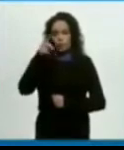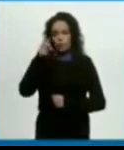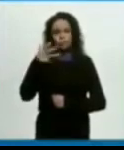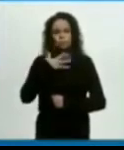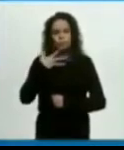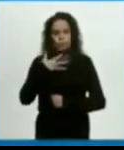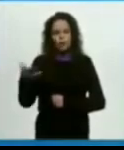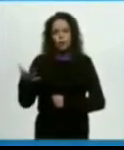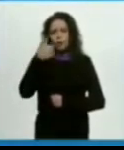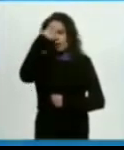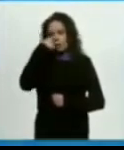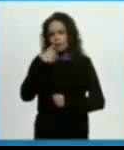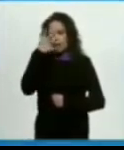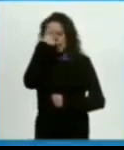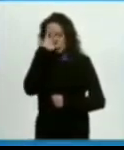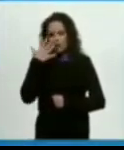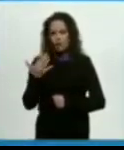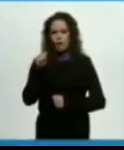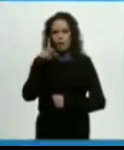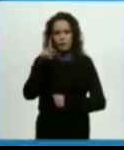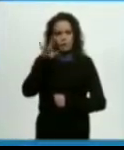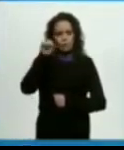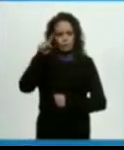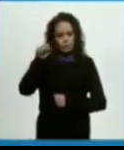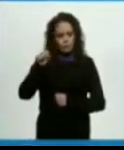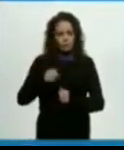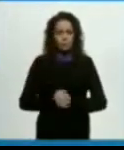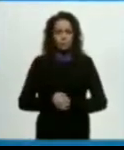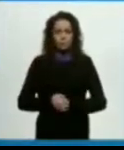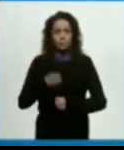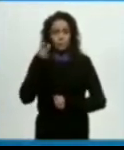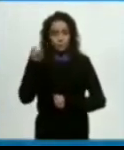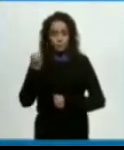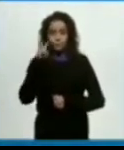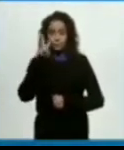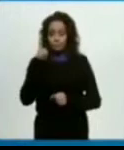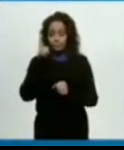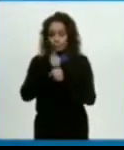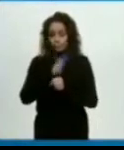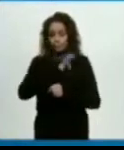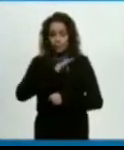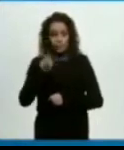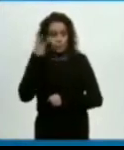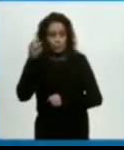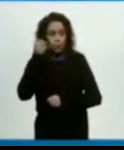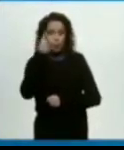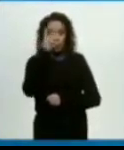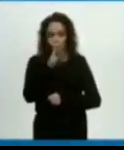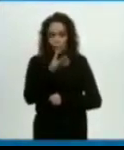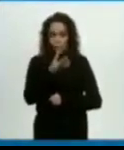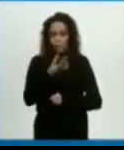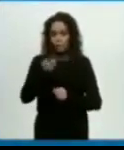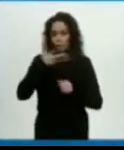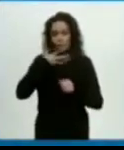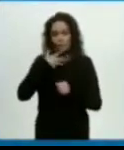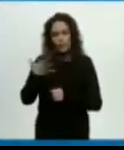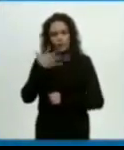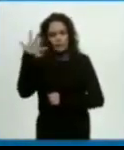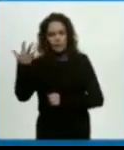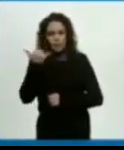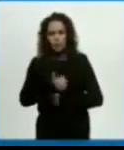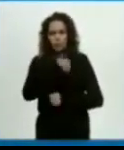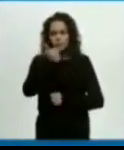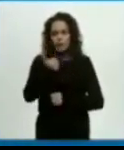tienen aristas. Y en este caso el cubo, podemos contar, aquí hay tres, pero hay cuatro, atrás hay cinco y abajo hay seis.